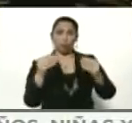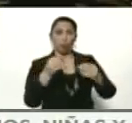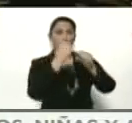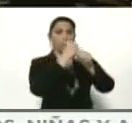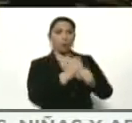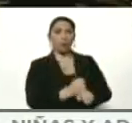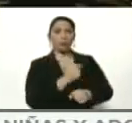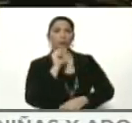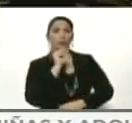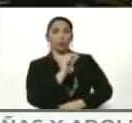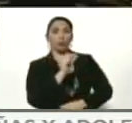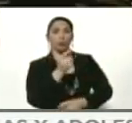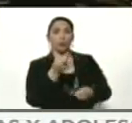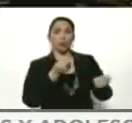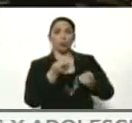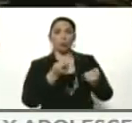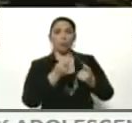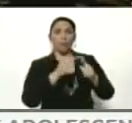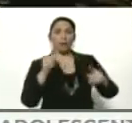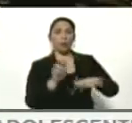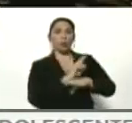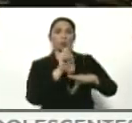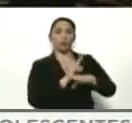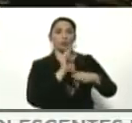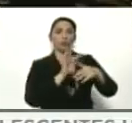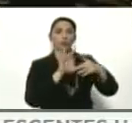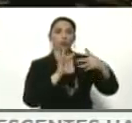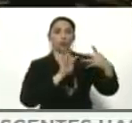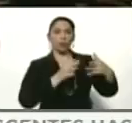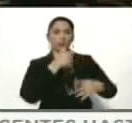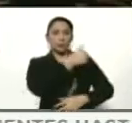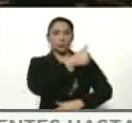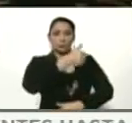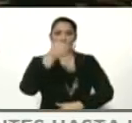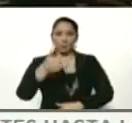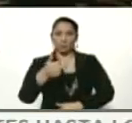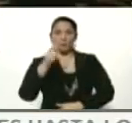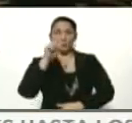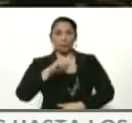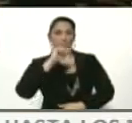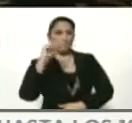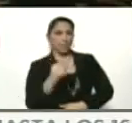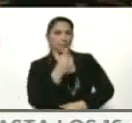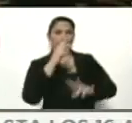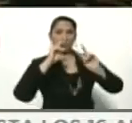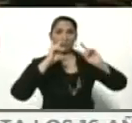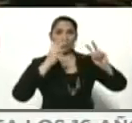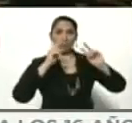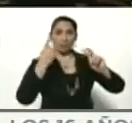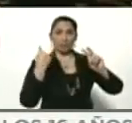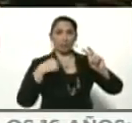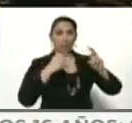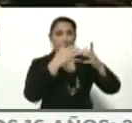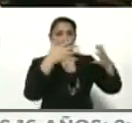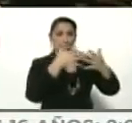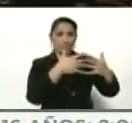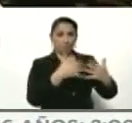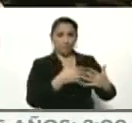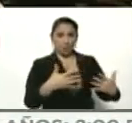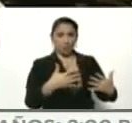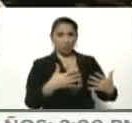el uso y para la orientación del funcionamiento de cada uno de ellos. El primer contenido que tiene este documento